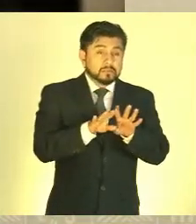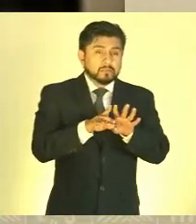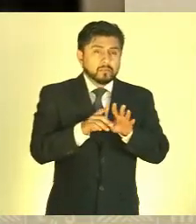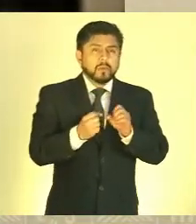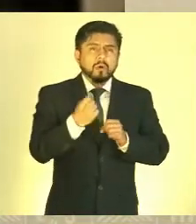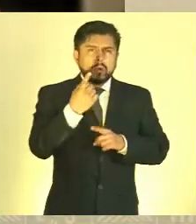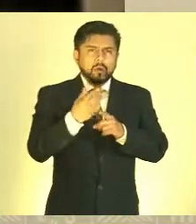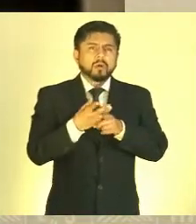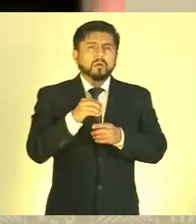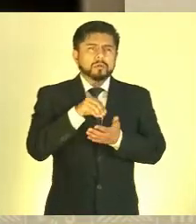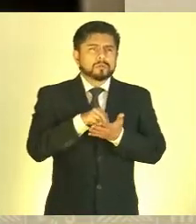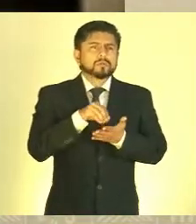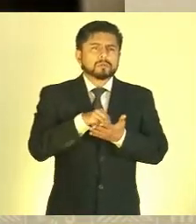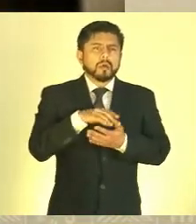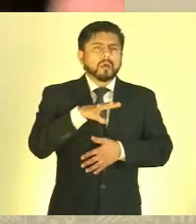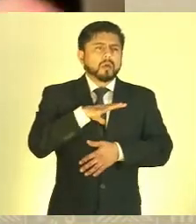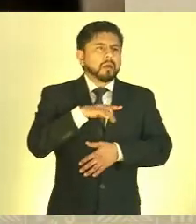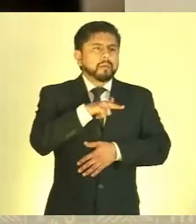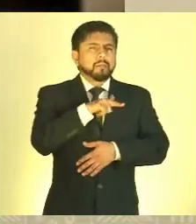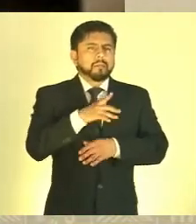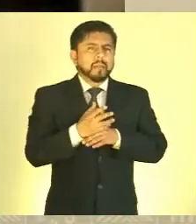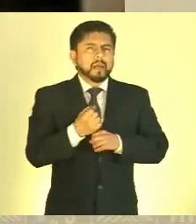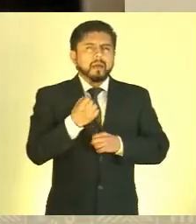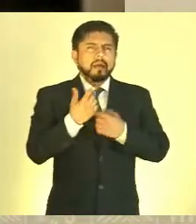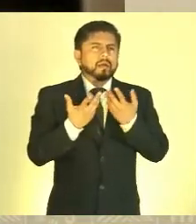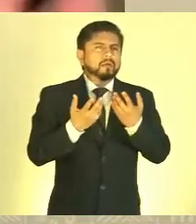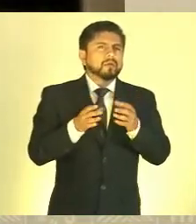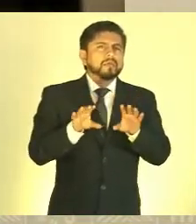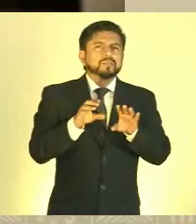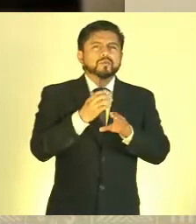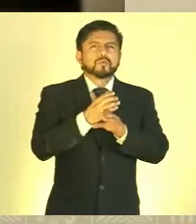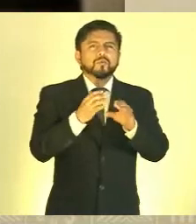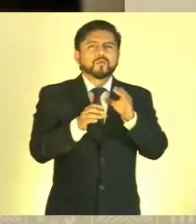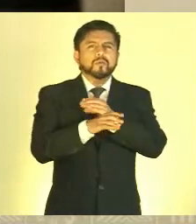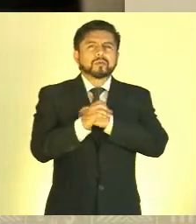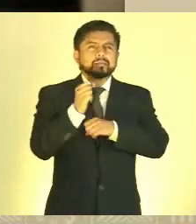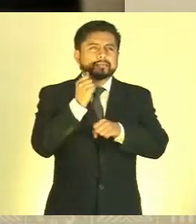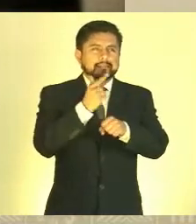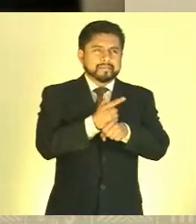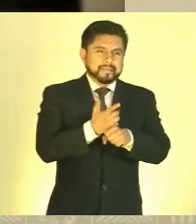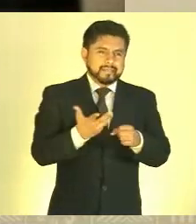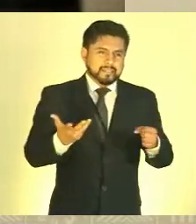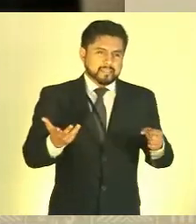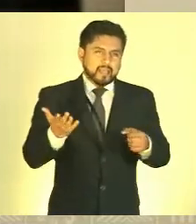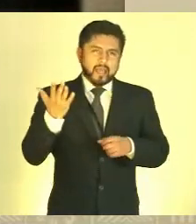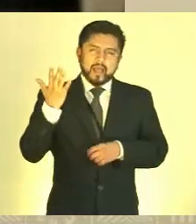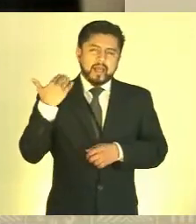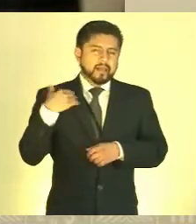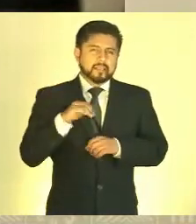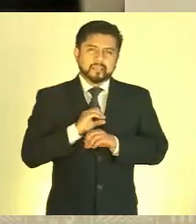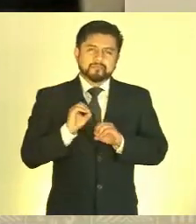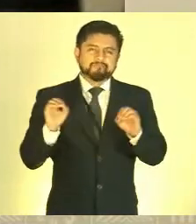todavía se pueden encontrar tesoros ocultos que nadie, ¿no?, había descubierto antes.